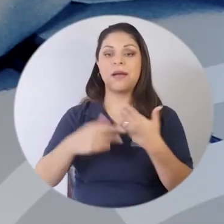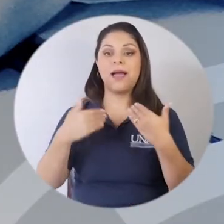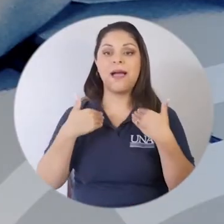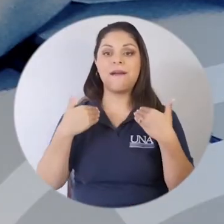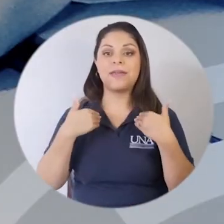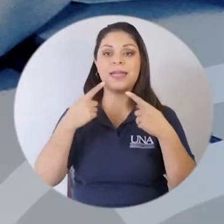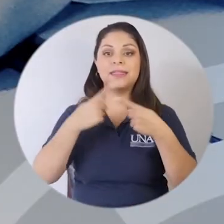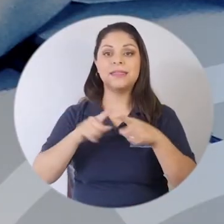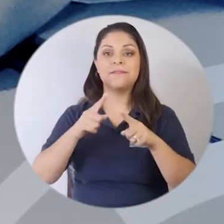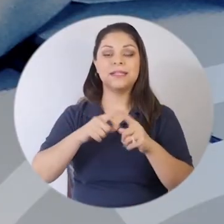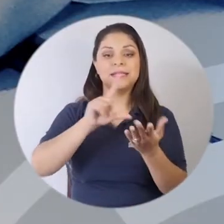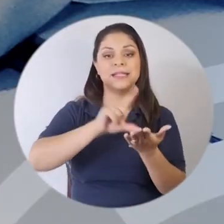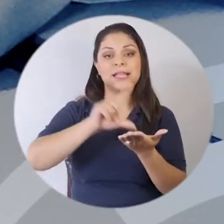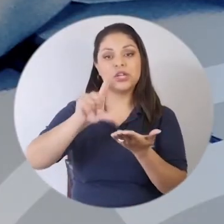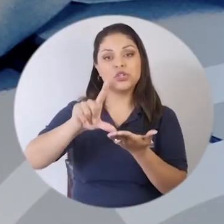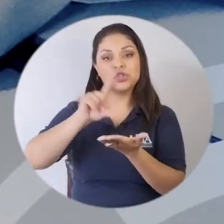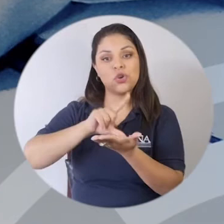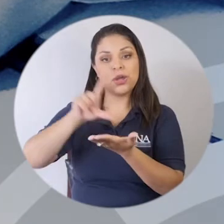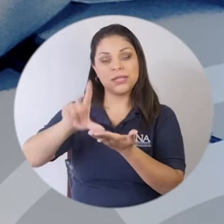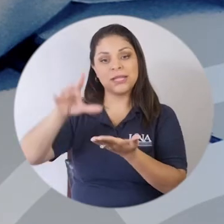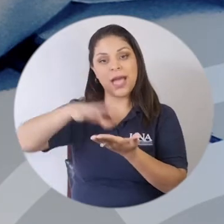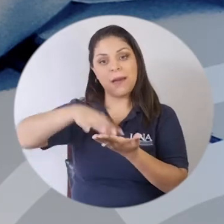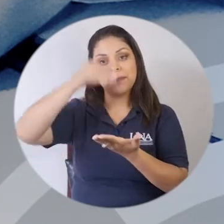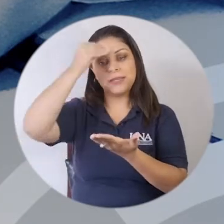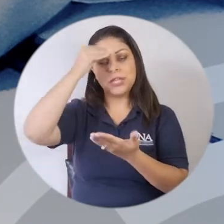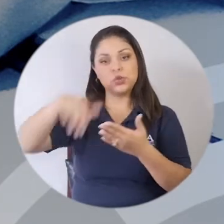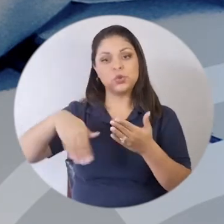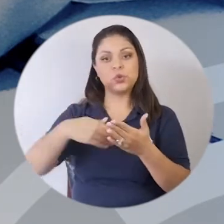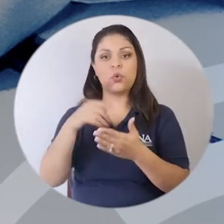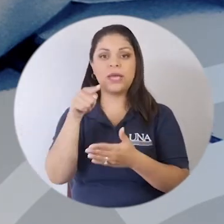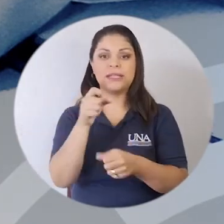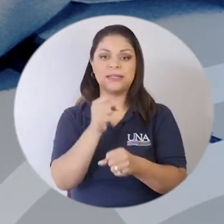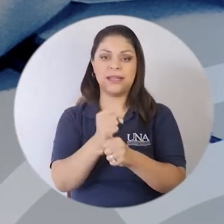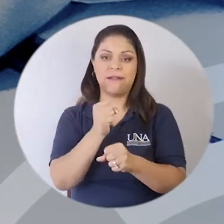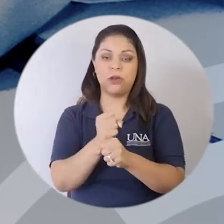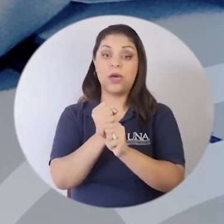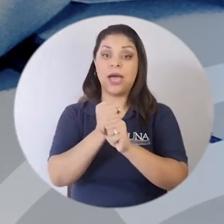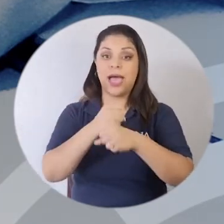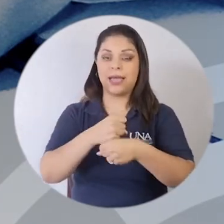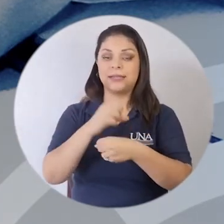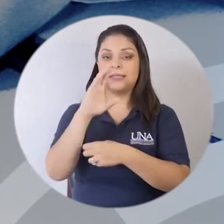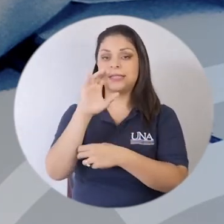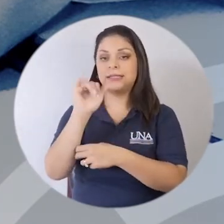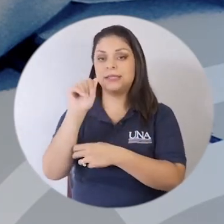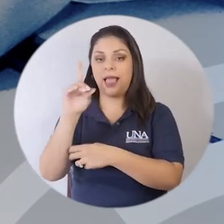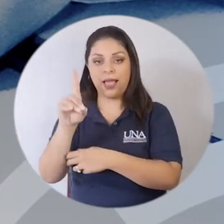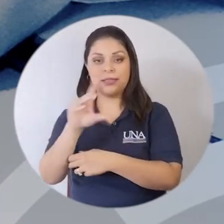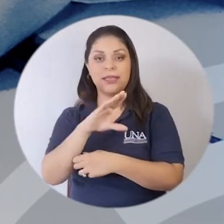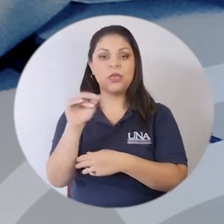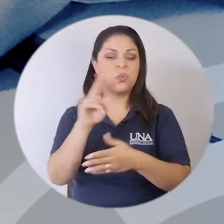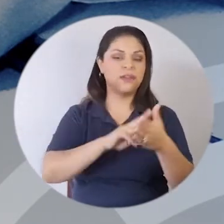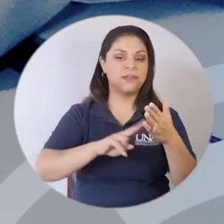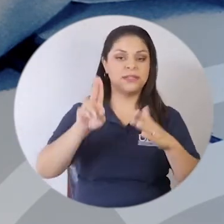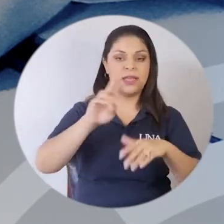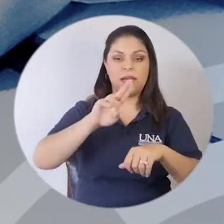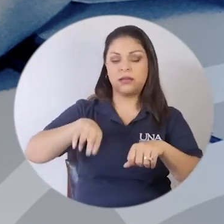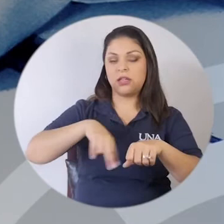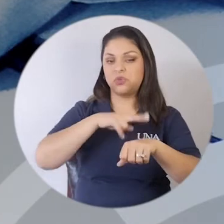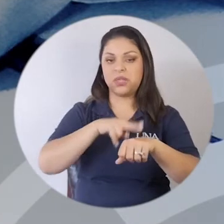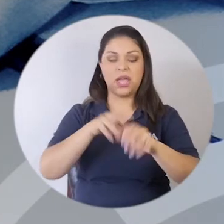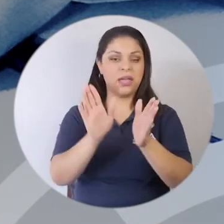lecciones aprendidas de todo este trabajo que ha hecho, ¿verdad?, la CIAT y pues la Universidad Nacional en general,